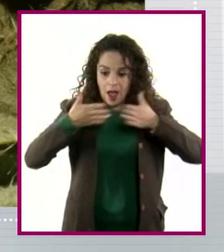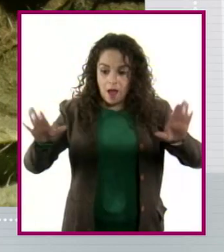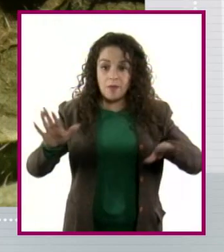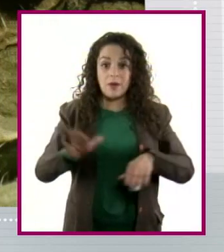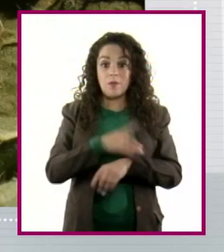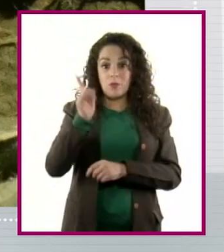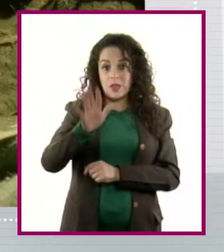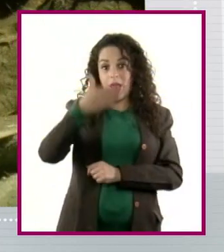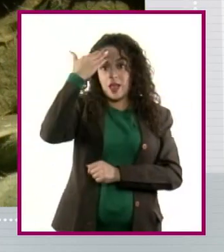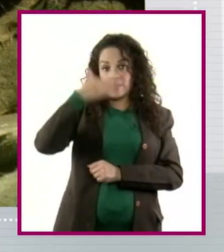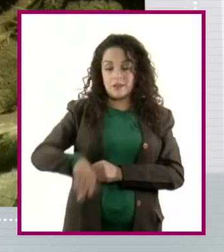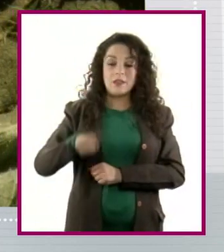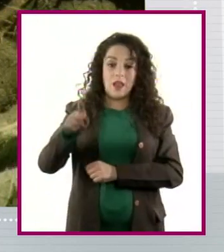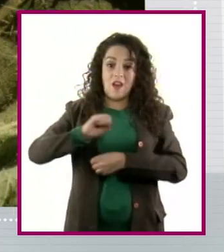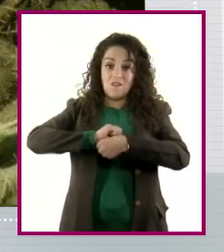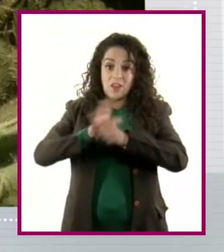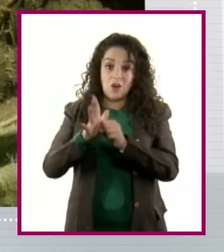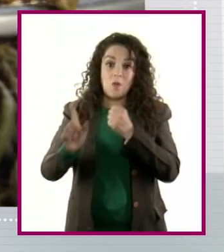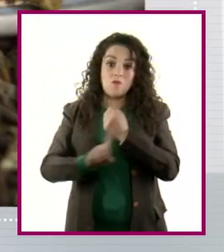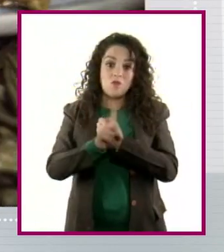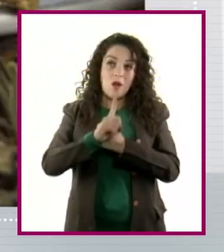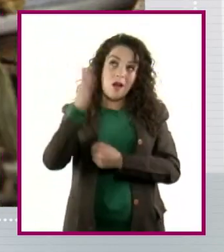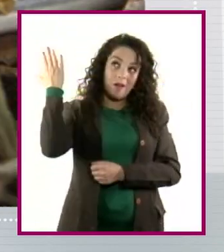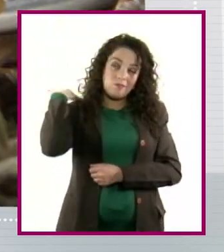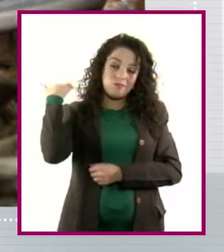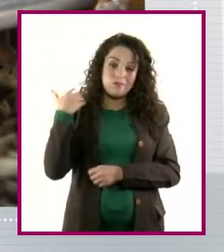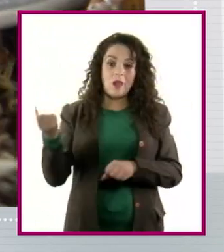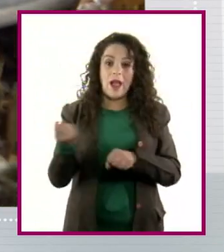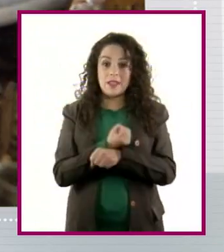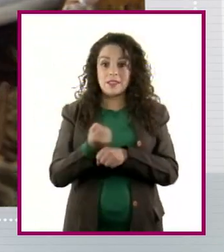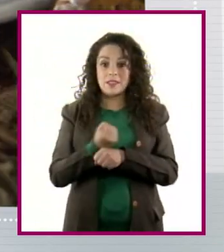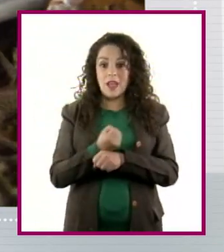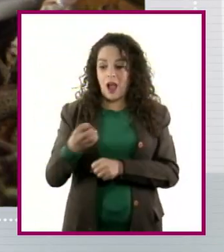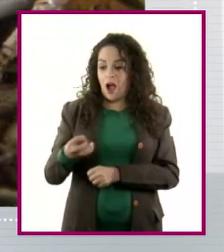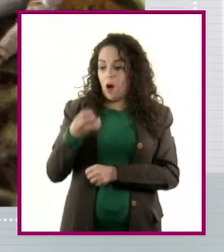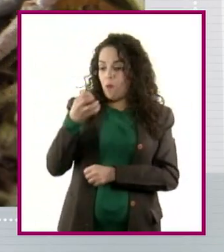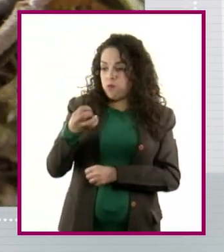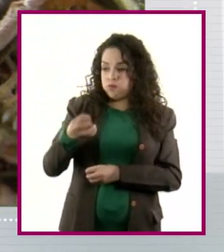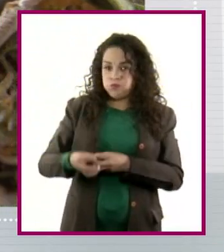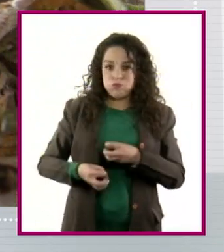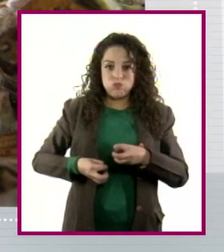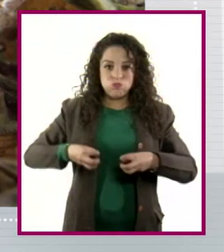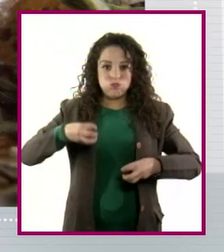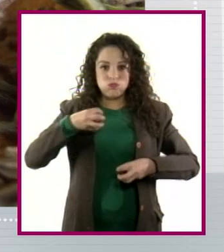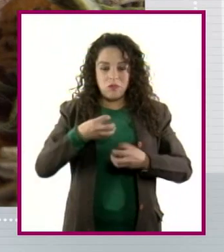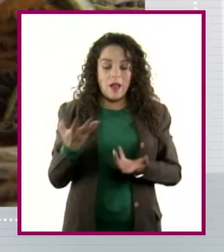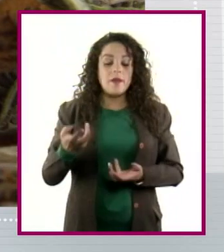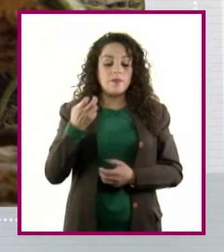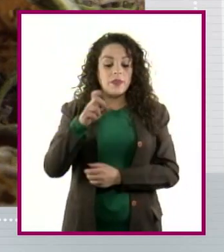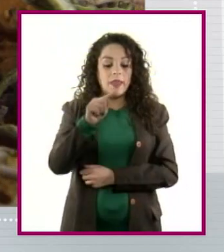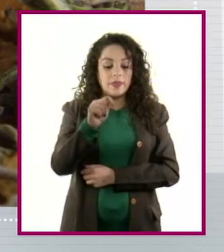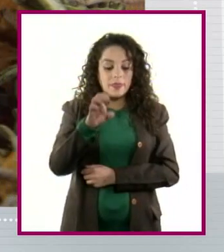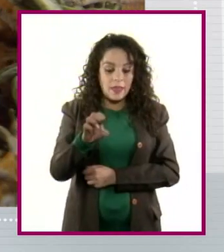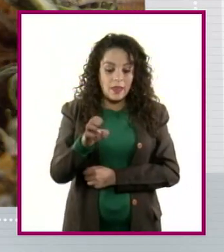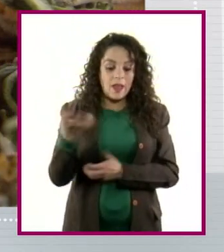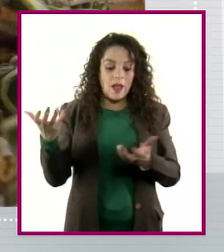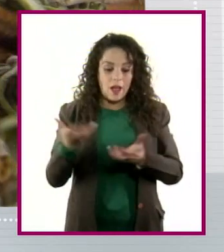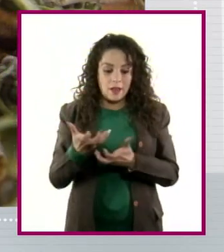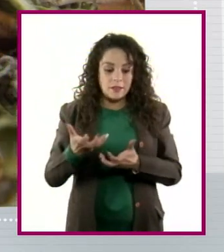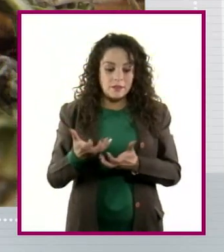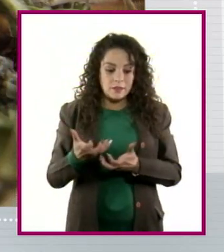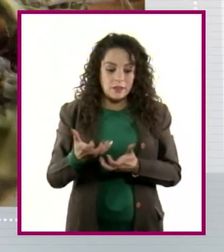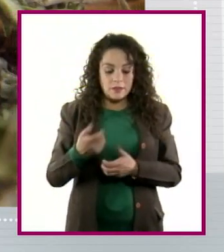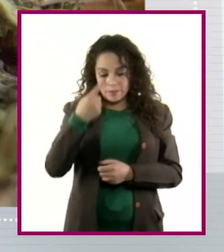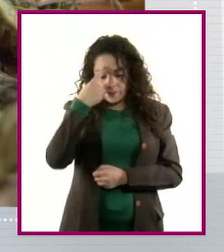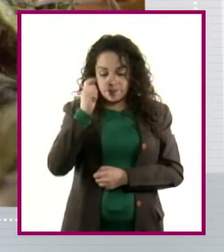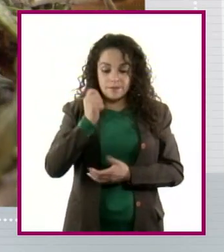problema respiratorio, ¿no?, que te coagula la sangre y cosas así. Se estuvieron tomando diferentes test como el Mitle para